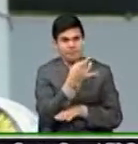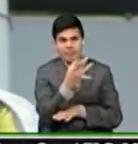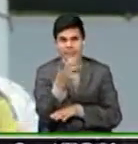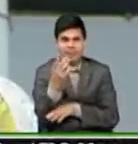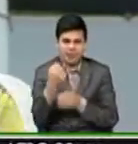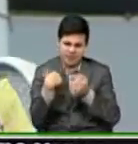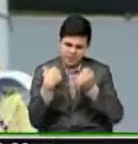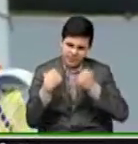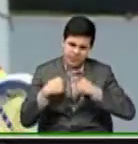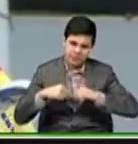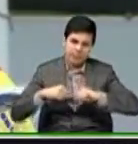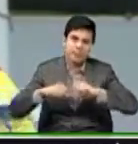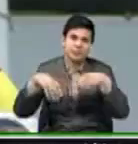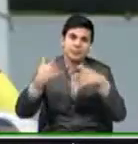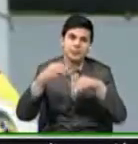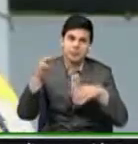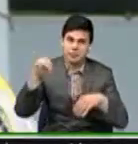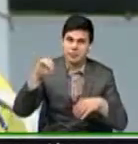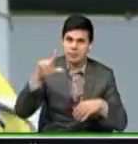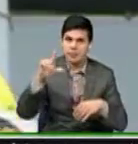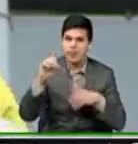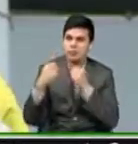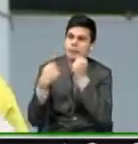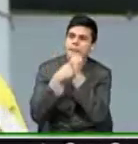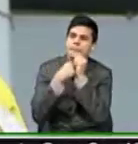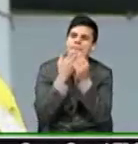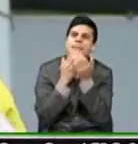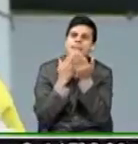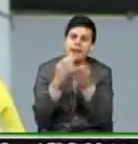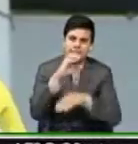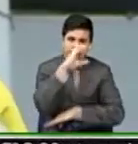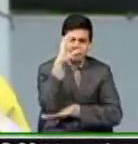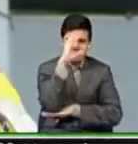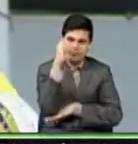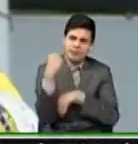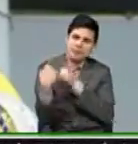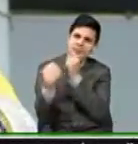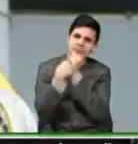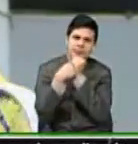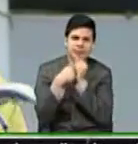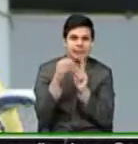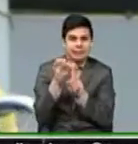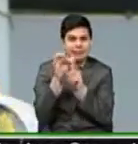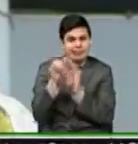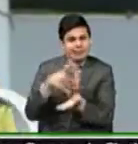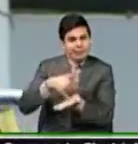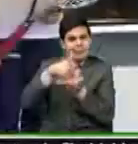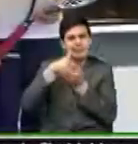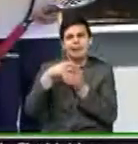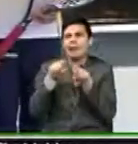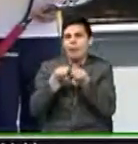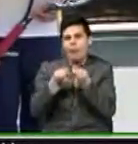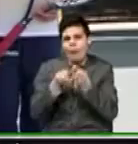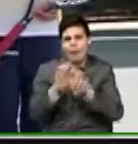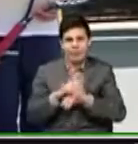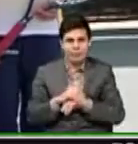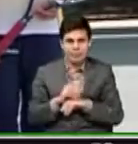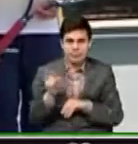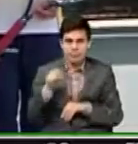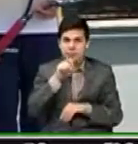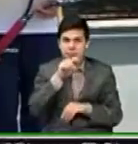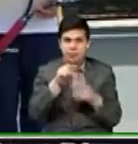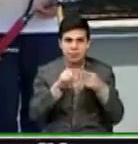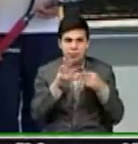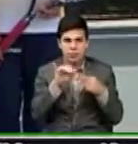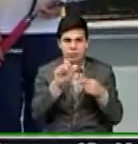esforzado y gracias amigo por apoyar el tenis colombiano y que es como un premio para nosotros los turistas hormigueros